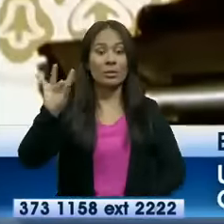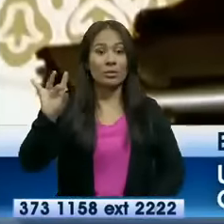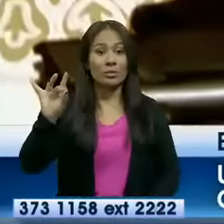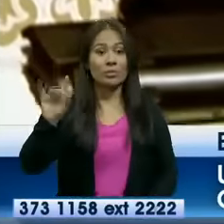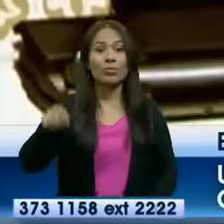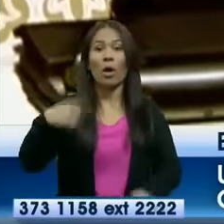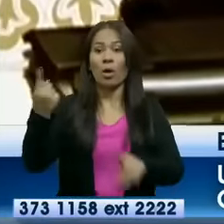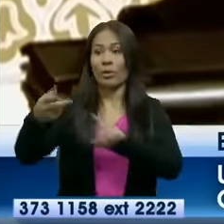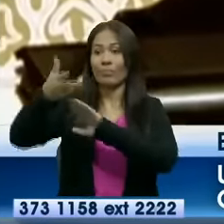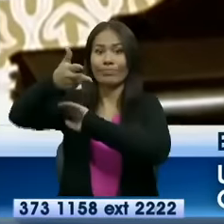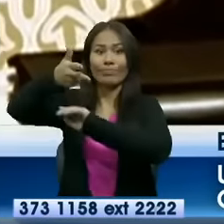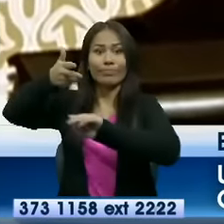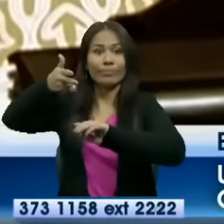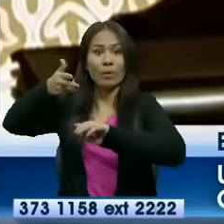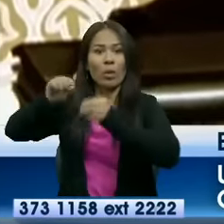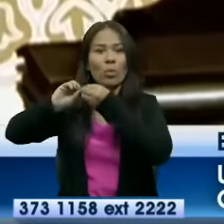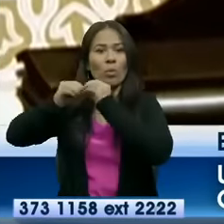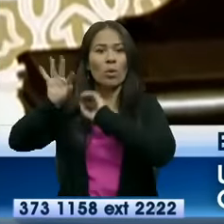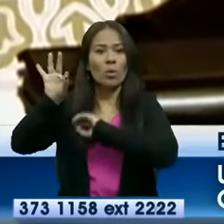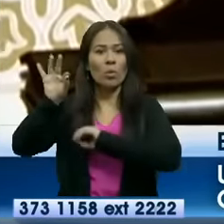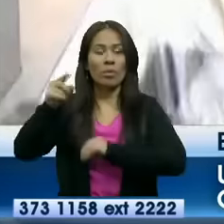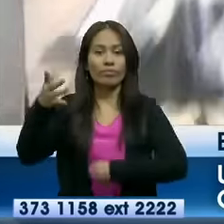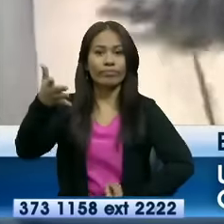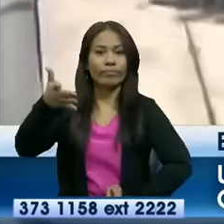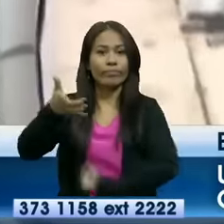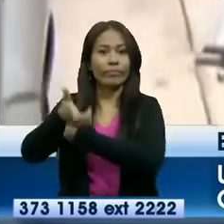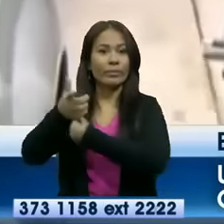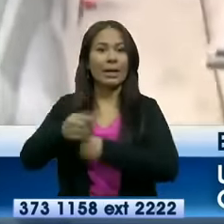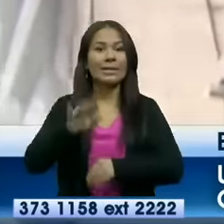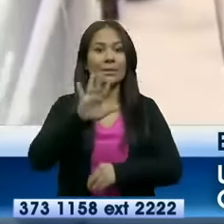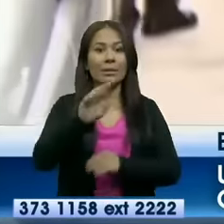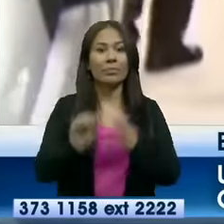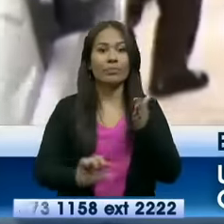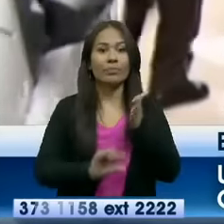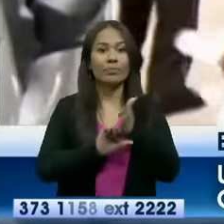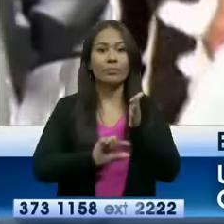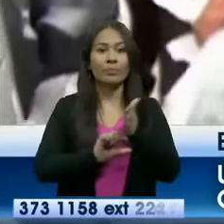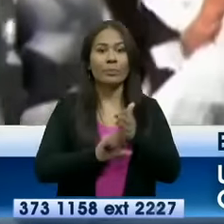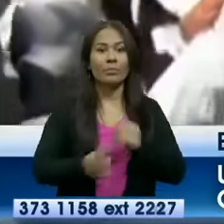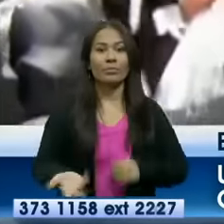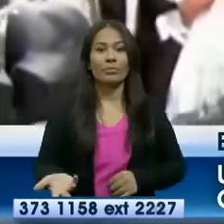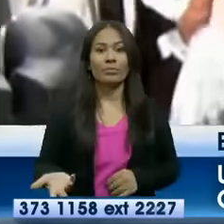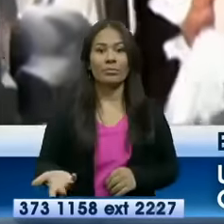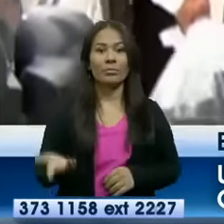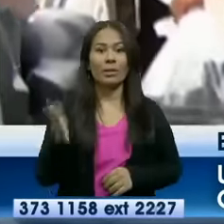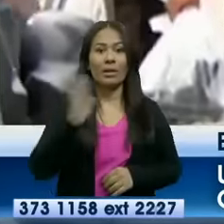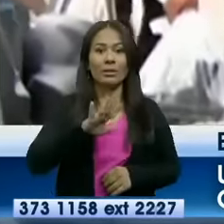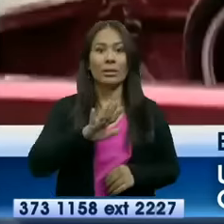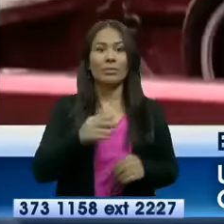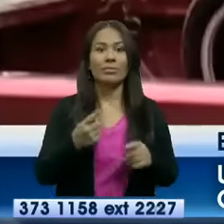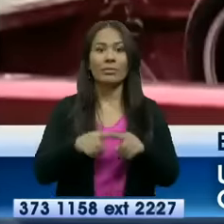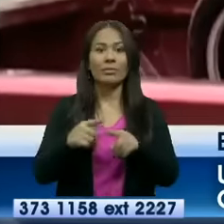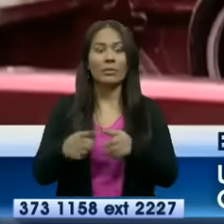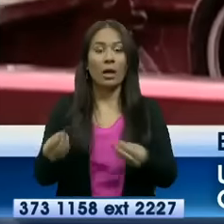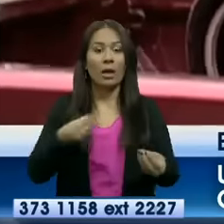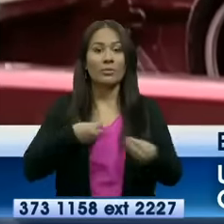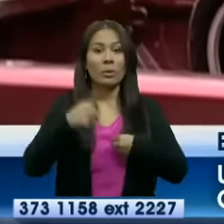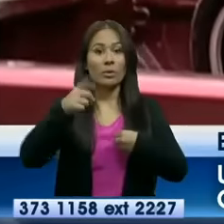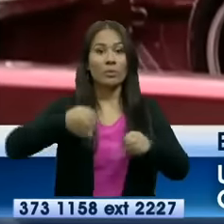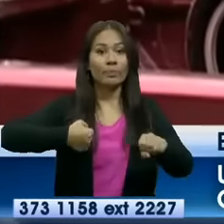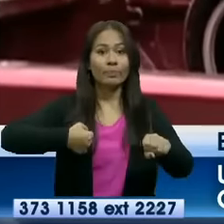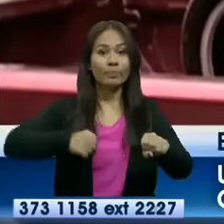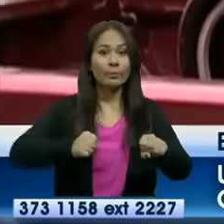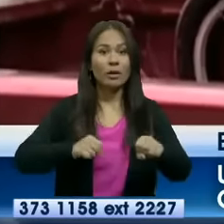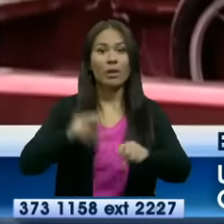9 milímetros con su respectiva alimentadora, 5 cartuchos calibre 9 milímetros, 6 cartuchos sin percutir, hay una moto que no